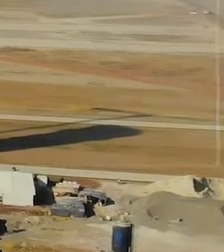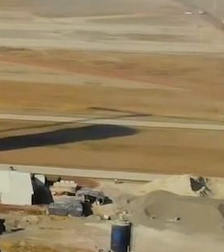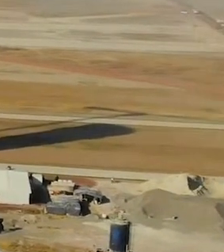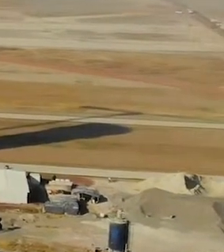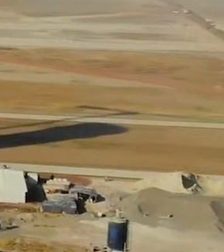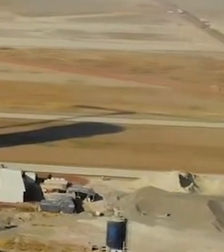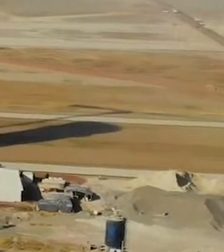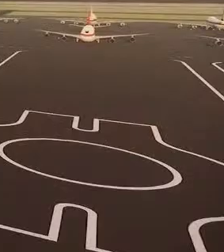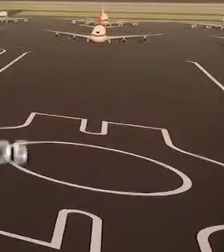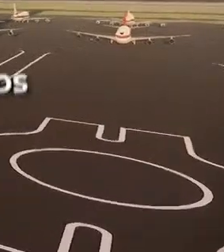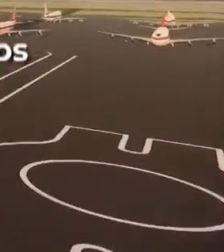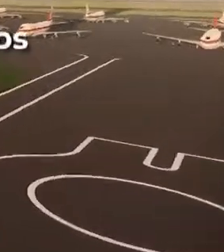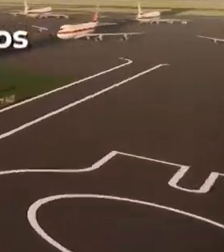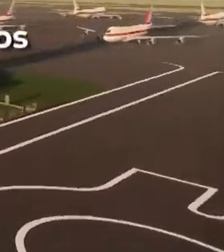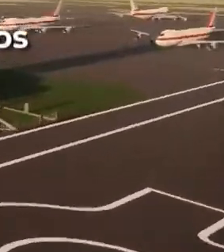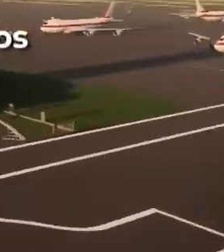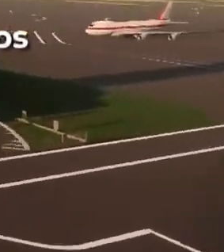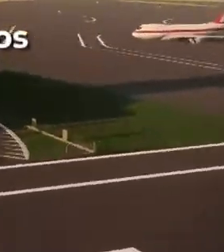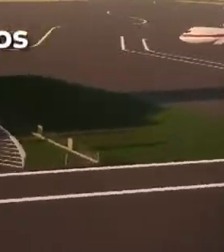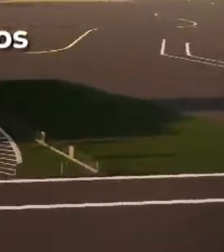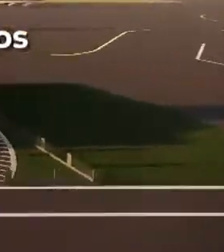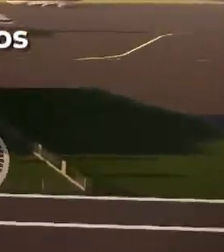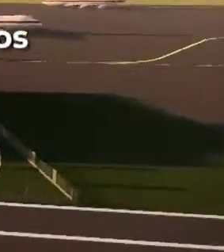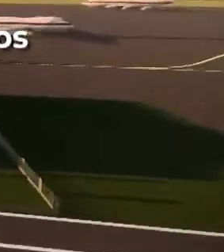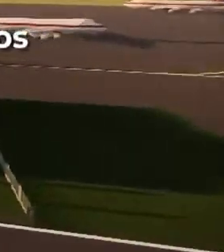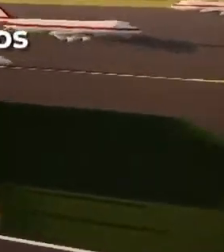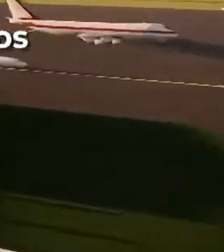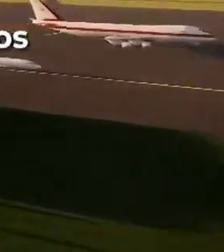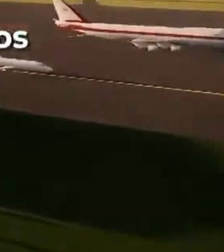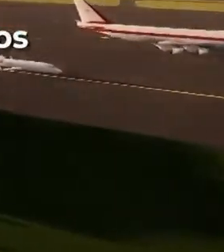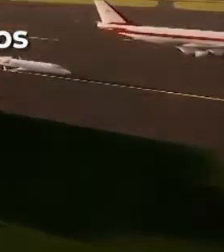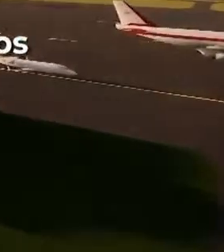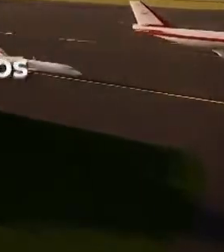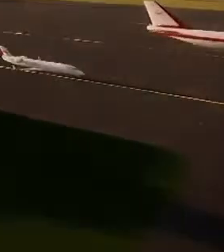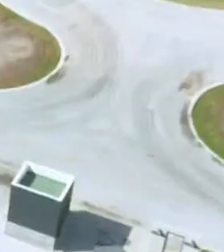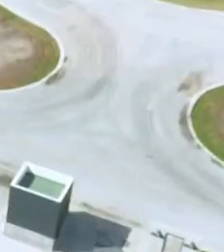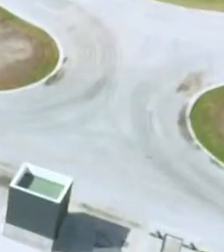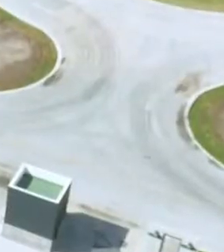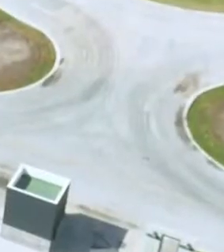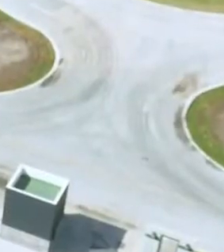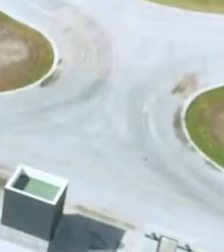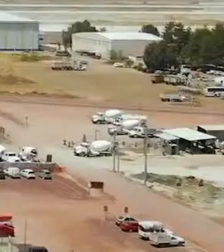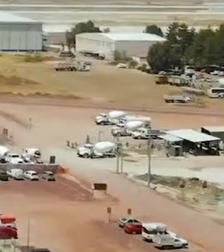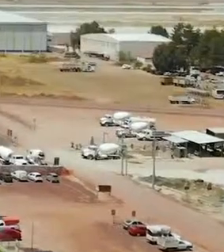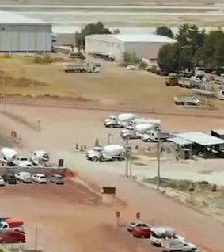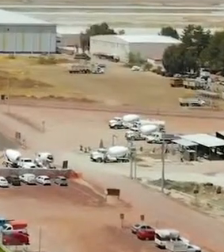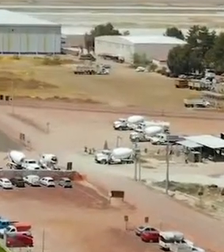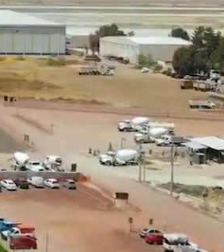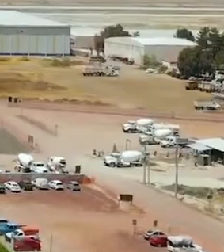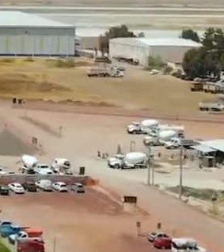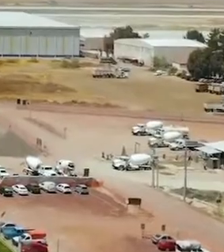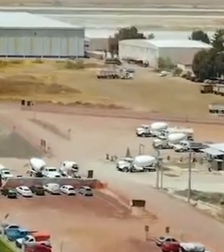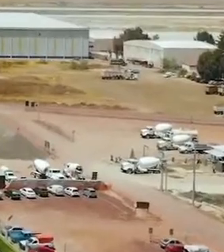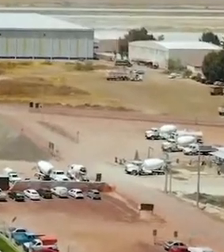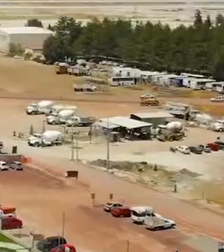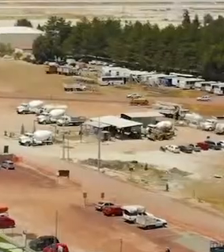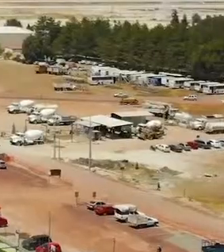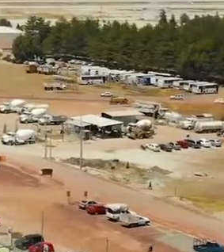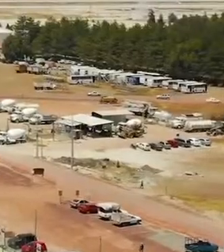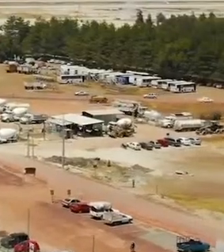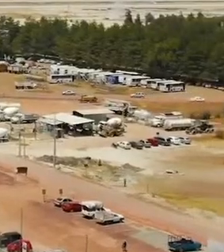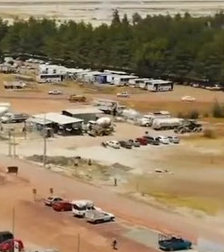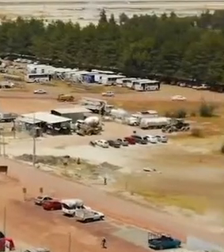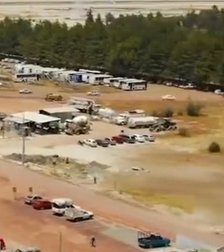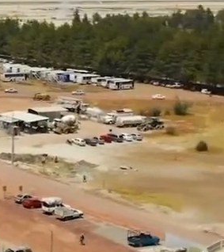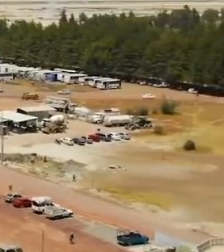marzo de 2021. En la Torre de Control y Servicios de Extinción de Incendios, se continúa con los trabajos de montaje de estructuras metálicas